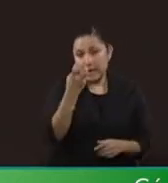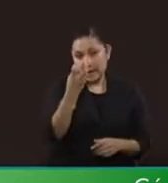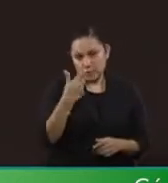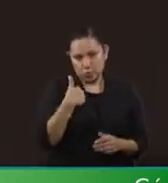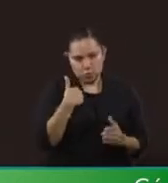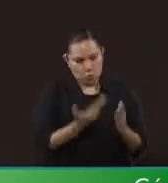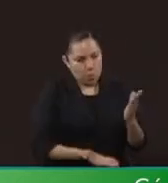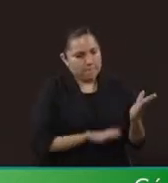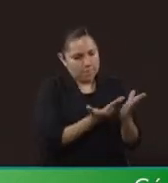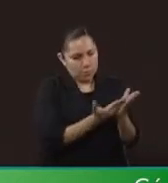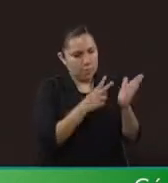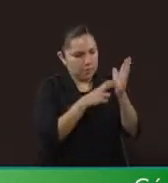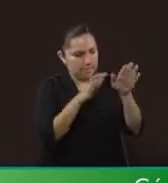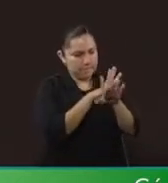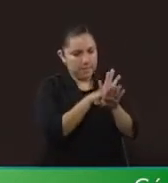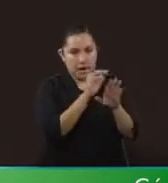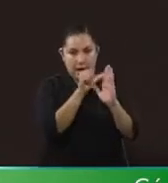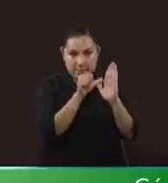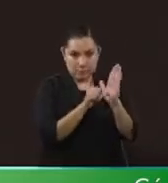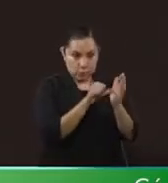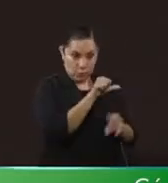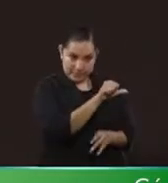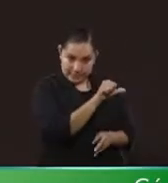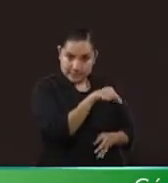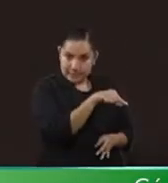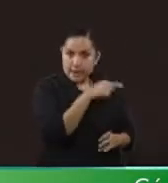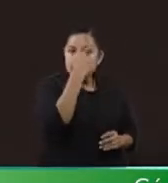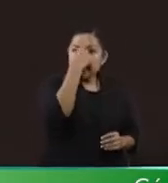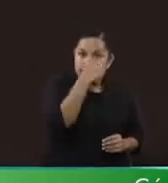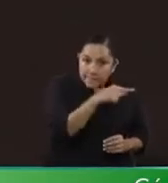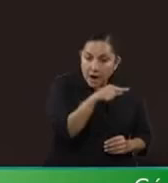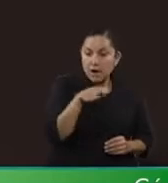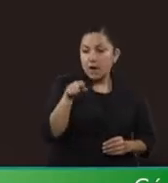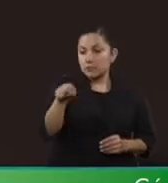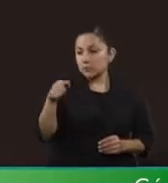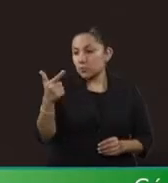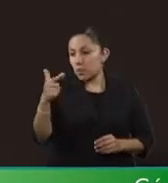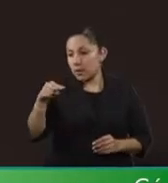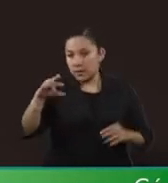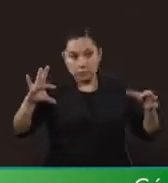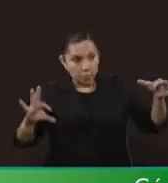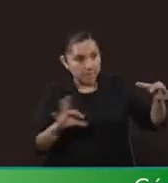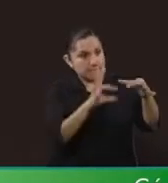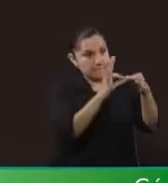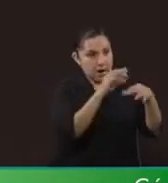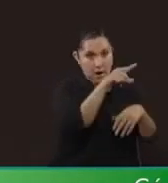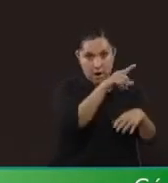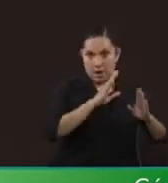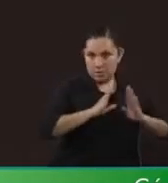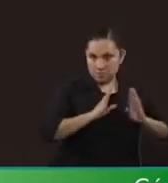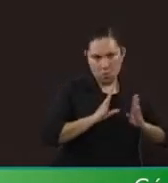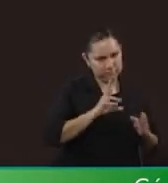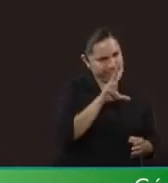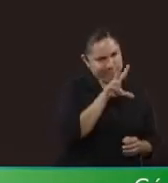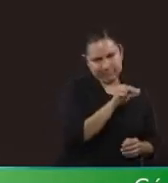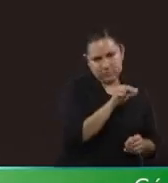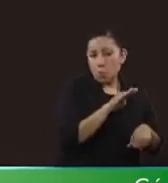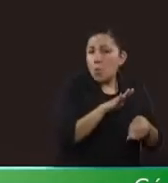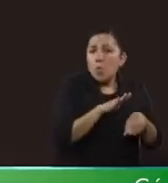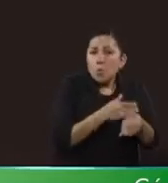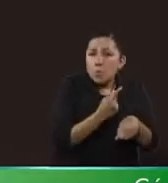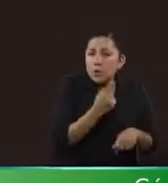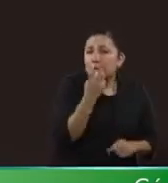artículo 16 para que no se homologue la Guardia Nacional a las Fuerzas Armadas, porque eso significa su